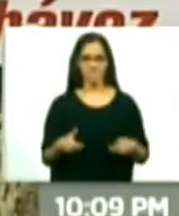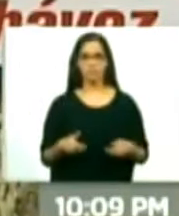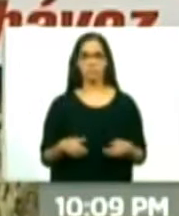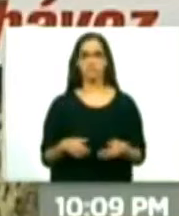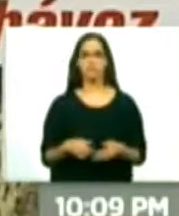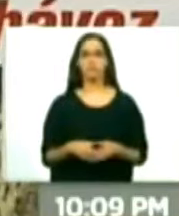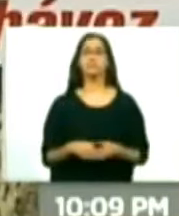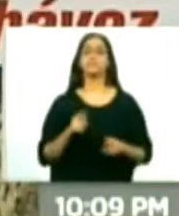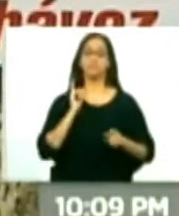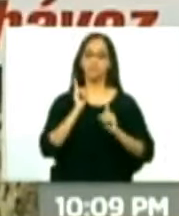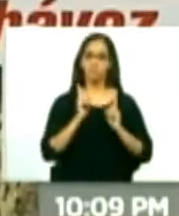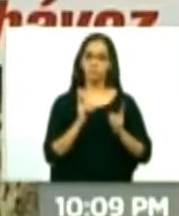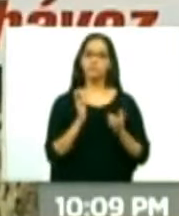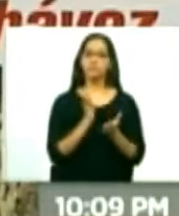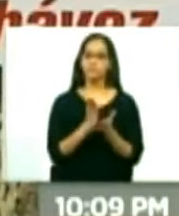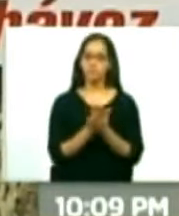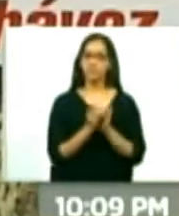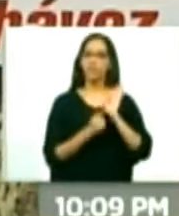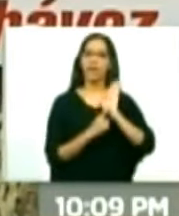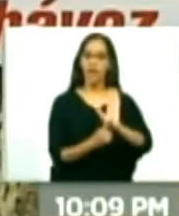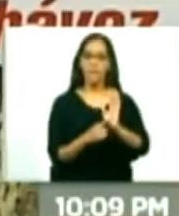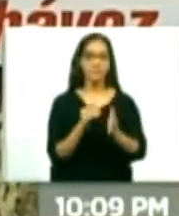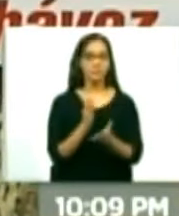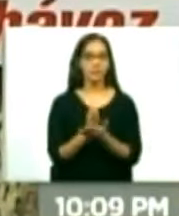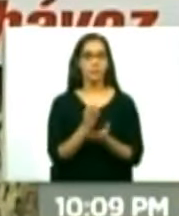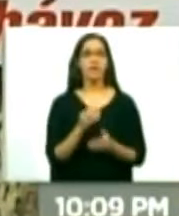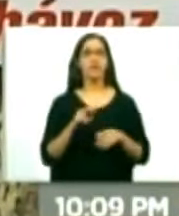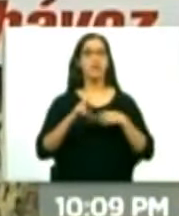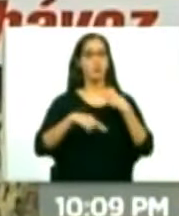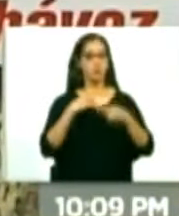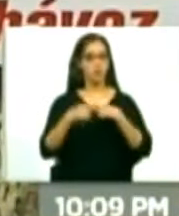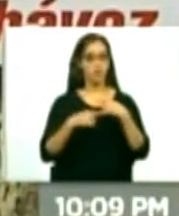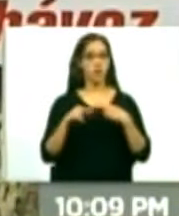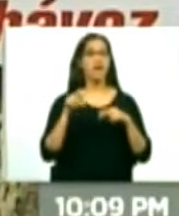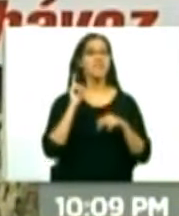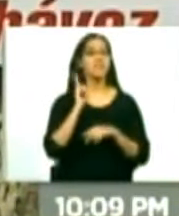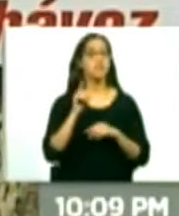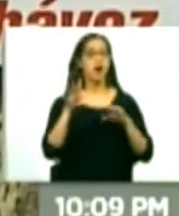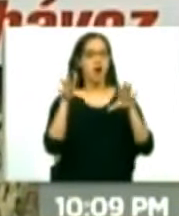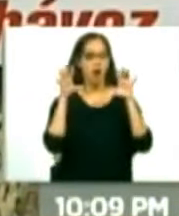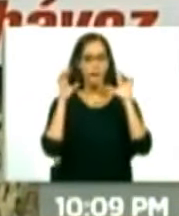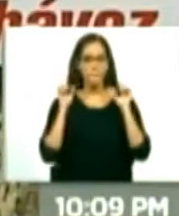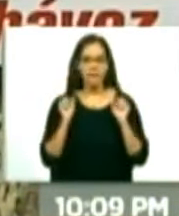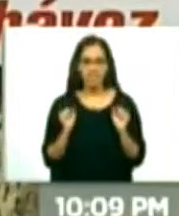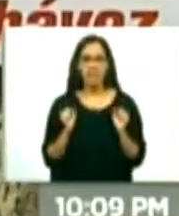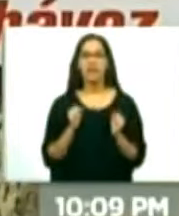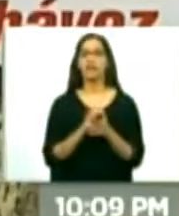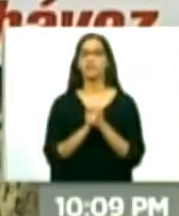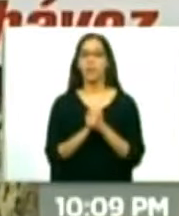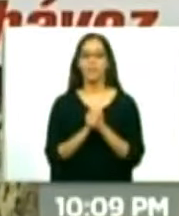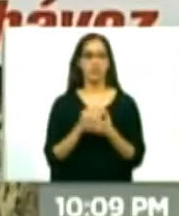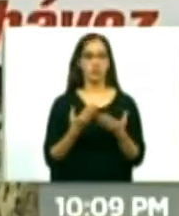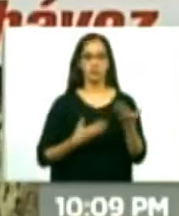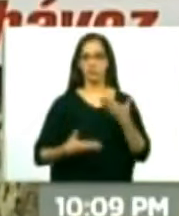dar el ejemplo siempre, como revolucionarios y revolucionarios. Debemos aprender a ser amigos entre